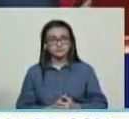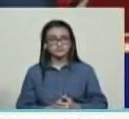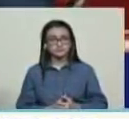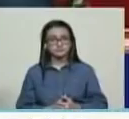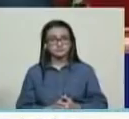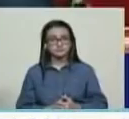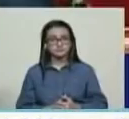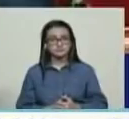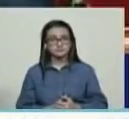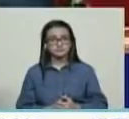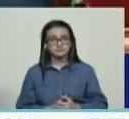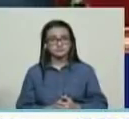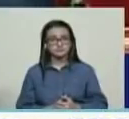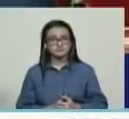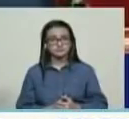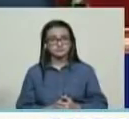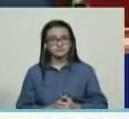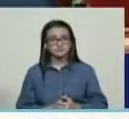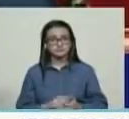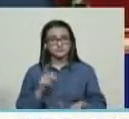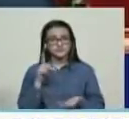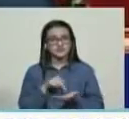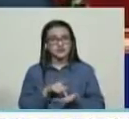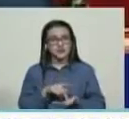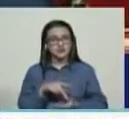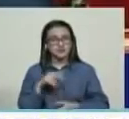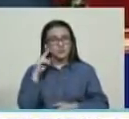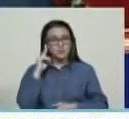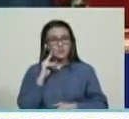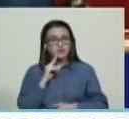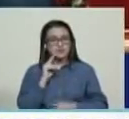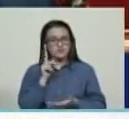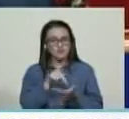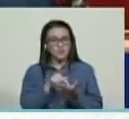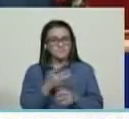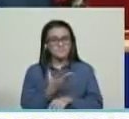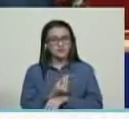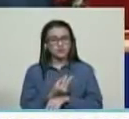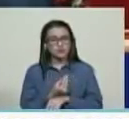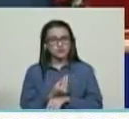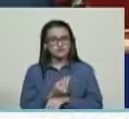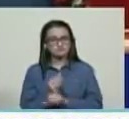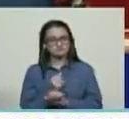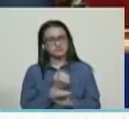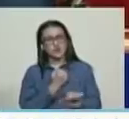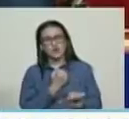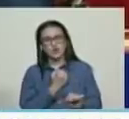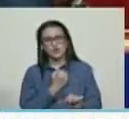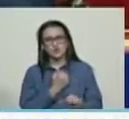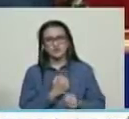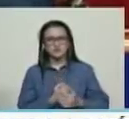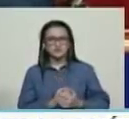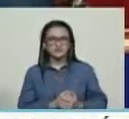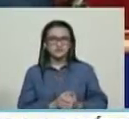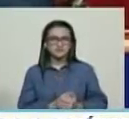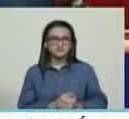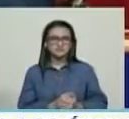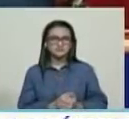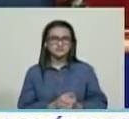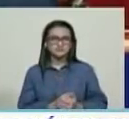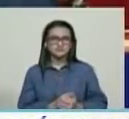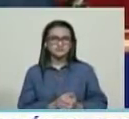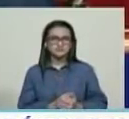la llegada de el Libertador Simón Bolívar a Maturín para rechazar categóricamente